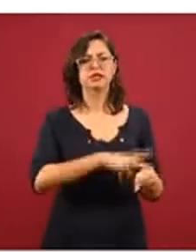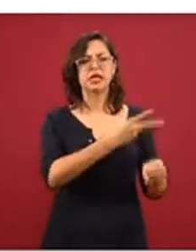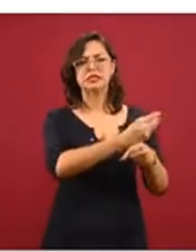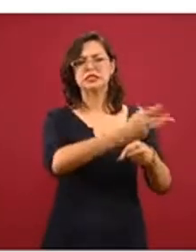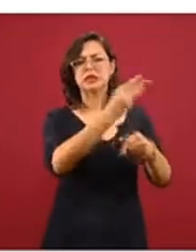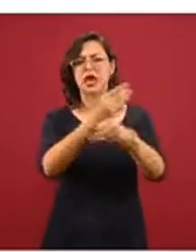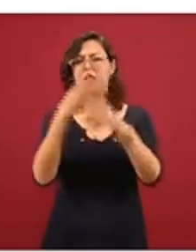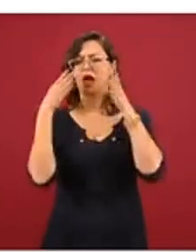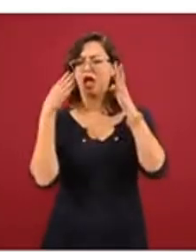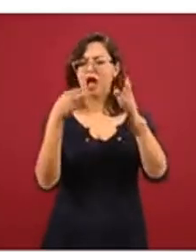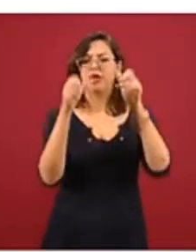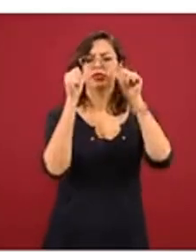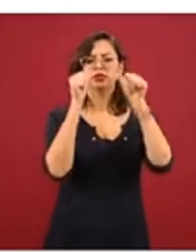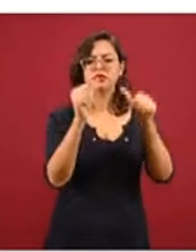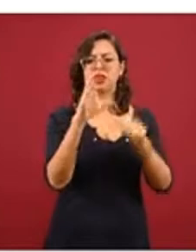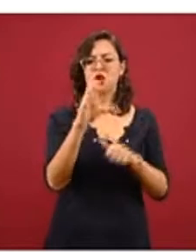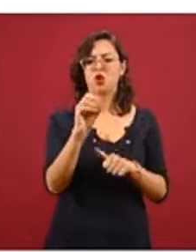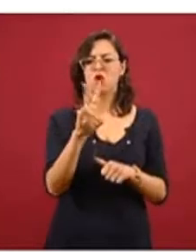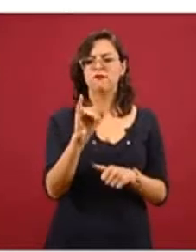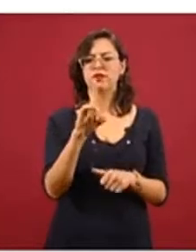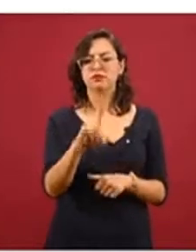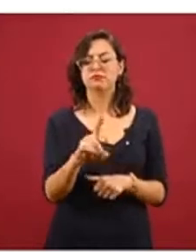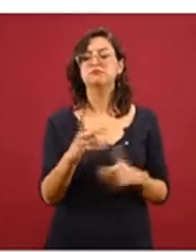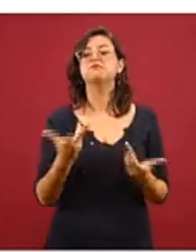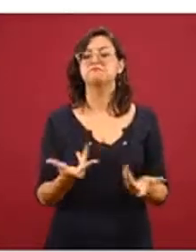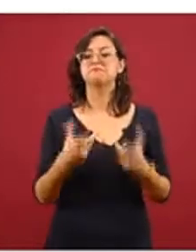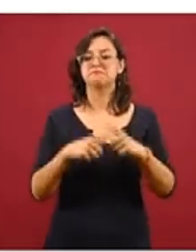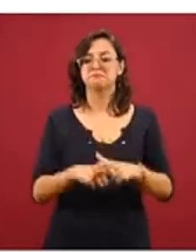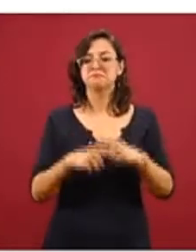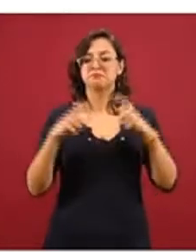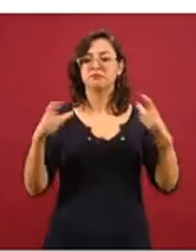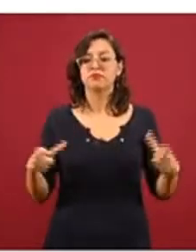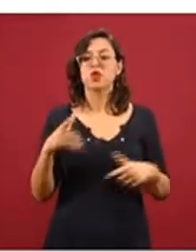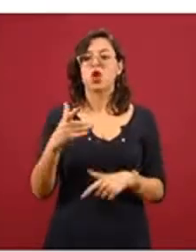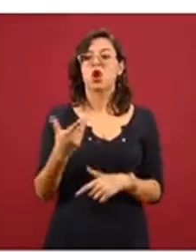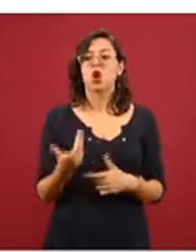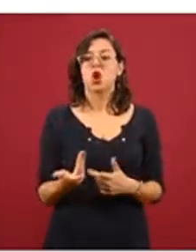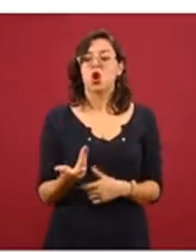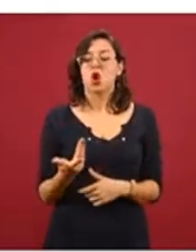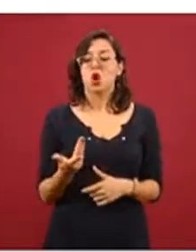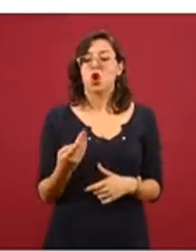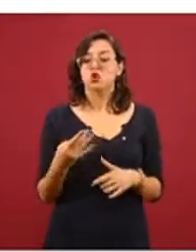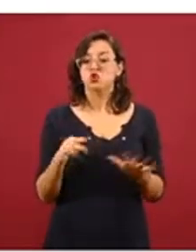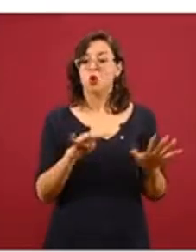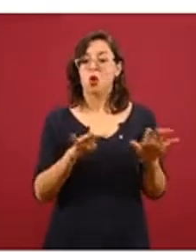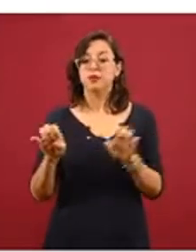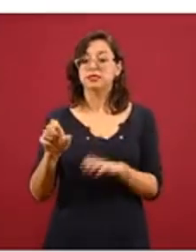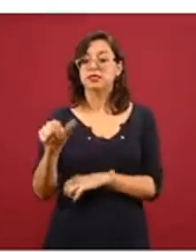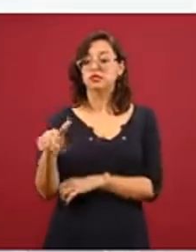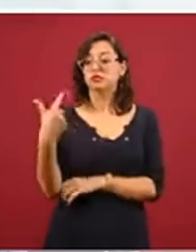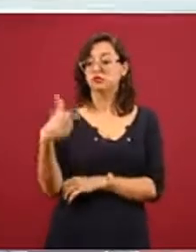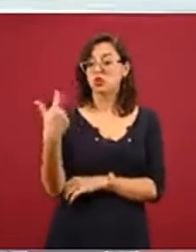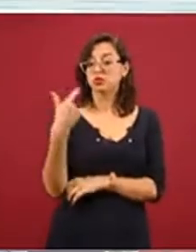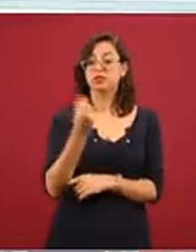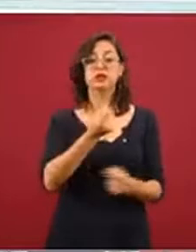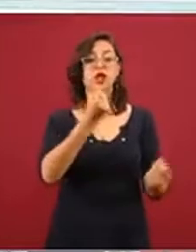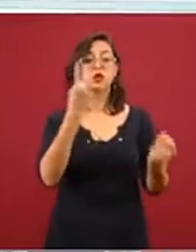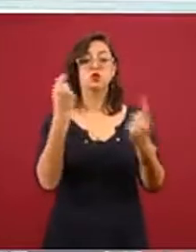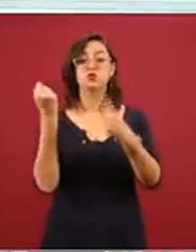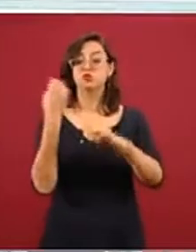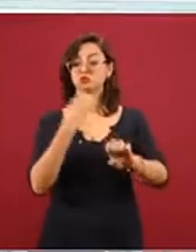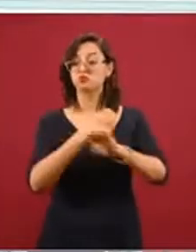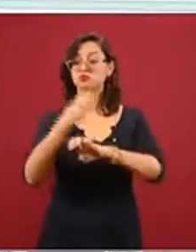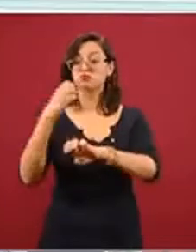COVID. El día de hoy continuamos con incremento de unidades, 912. Hay estados, entidades federativas